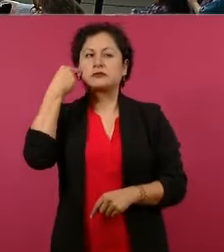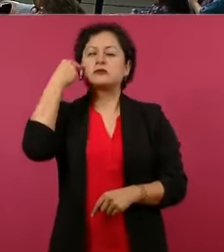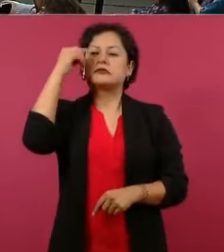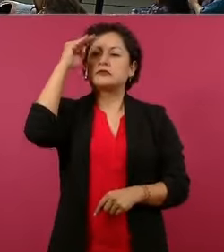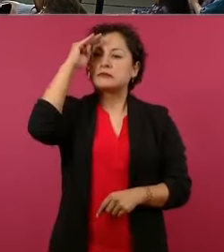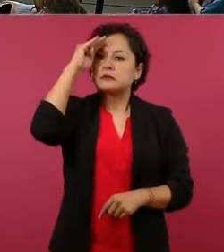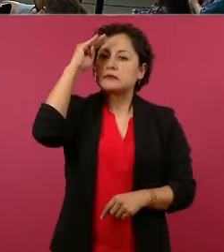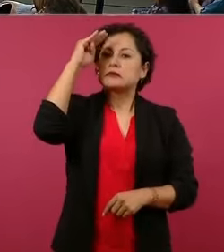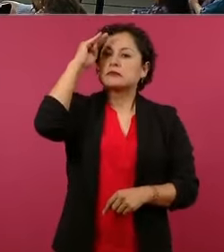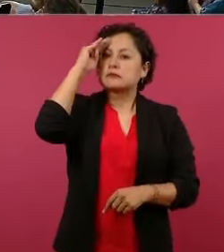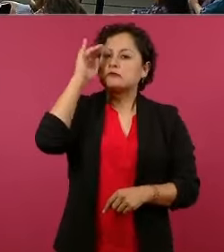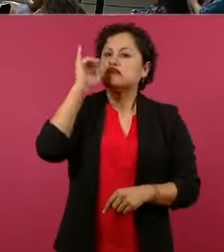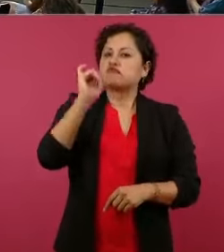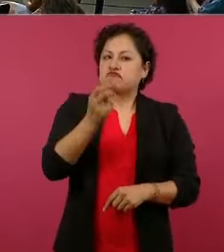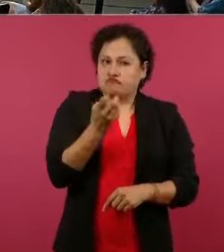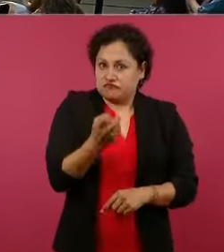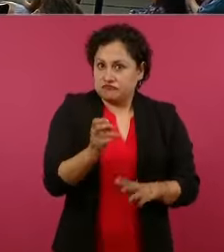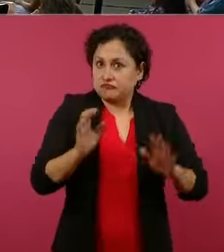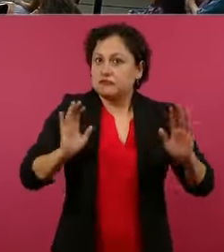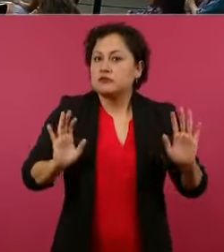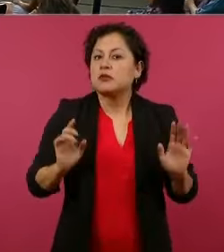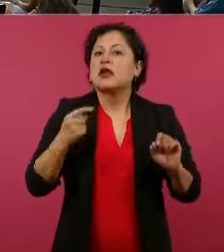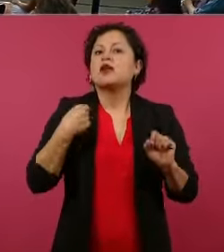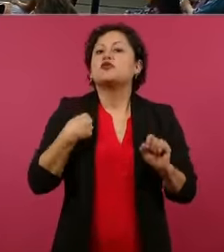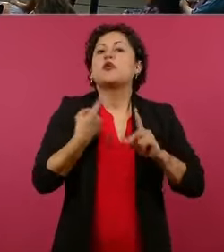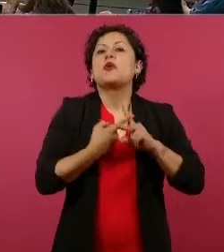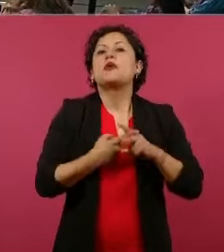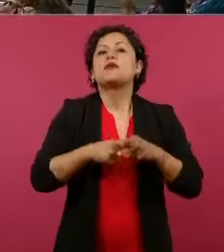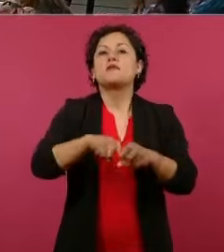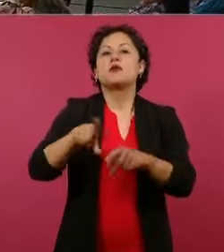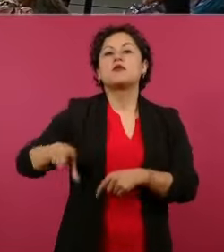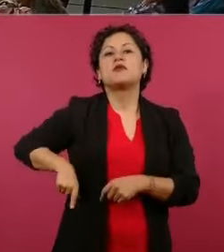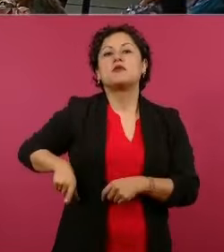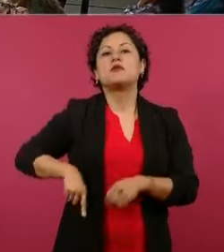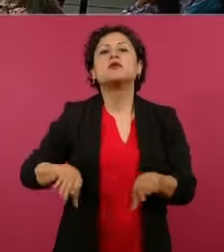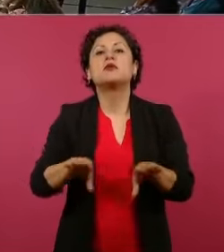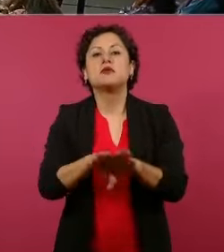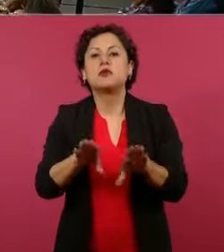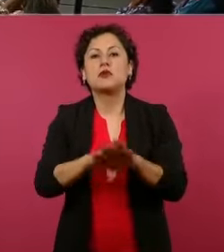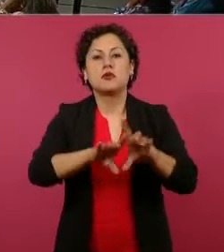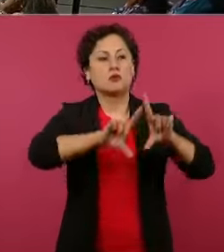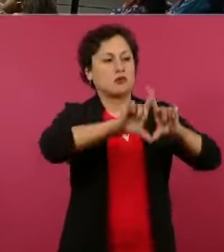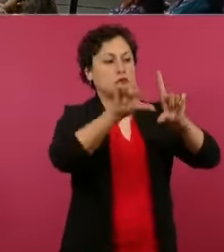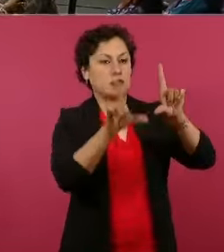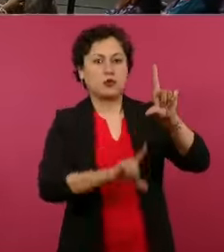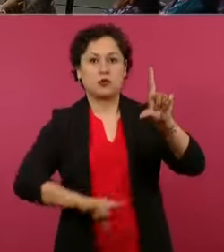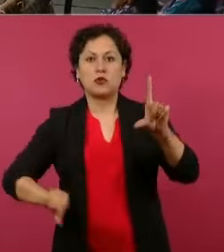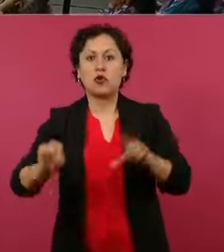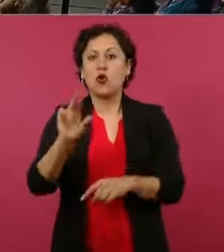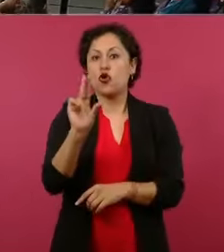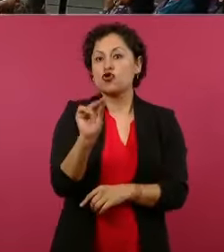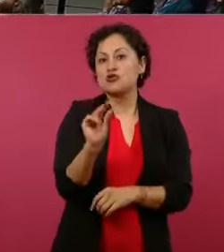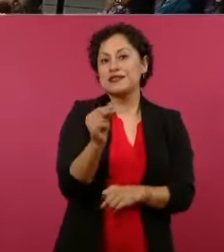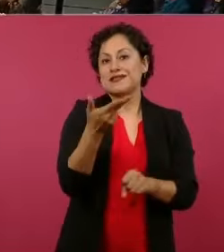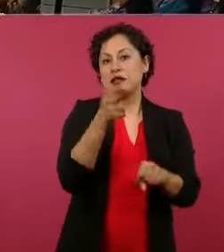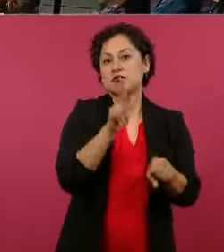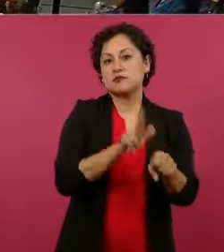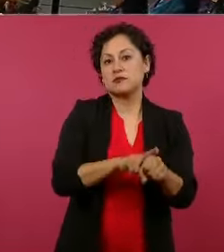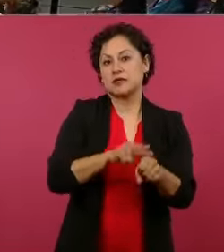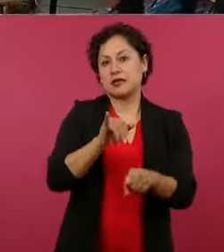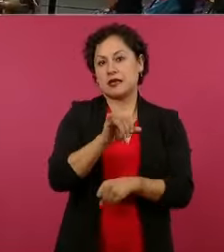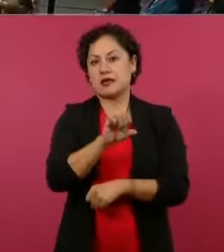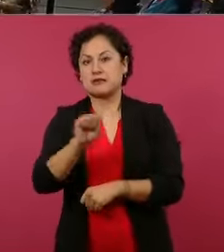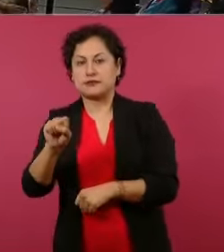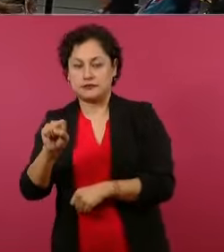el gobierno visitando los 80 hospitales del IMS bienestar y